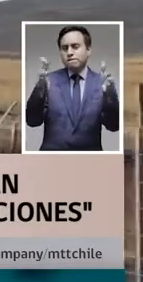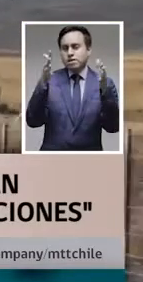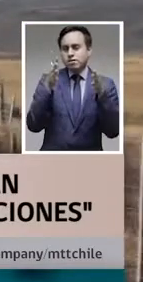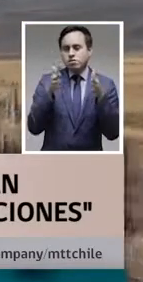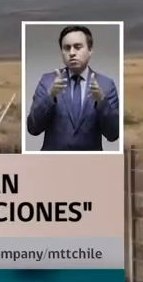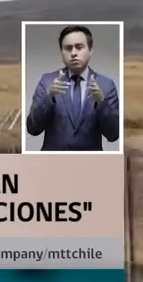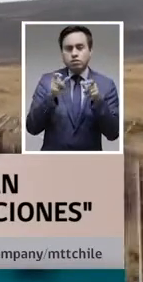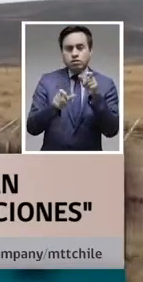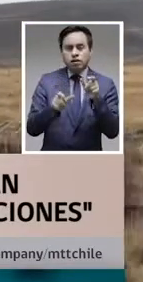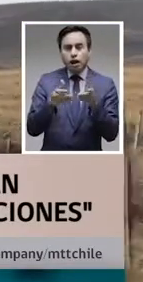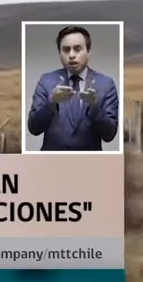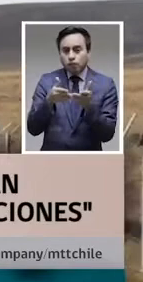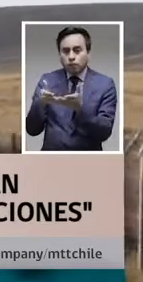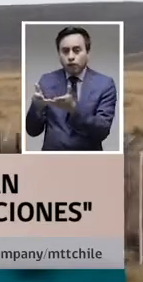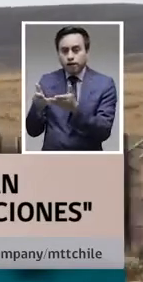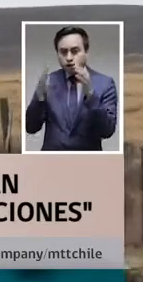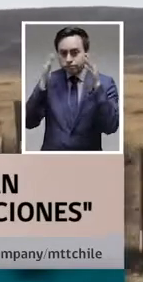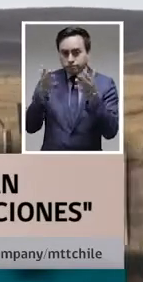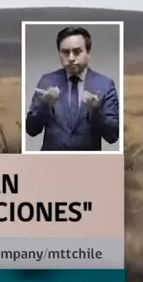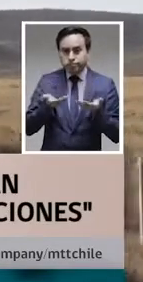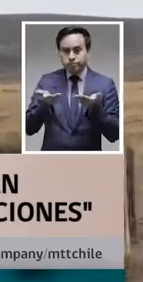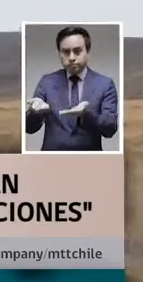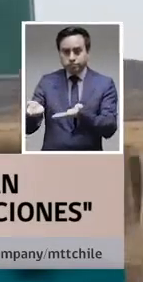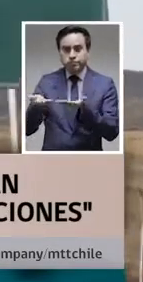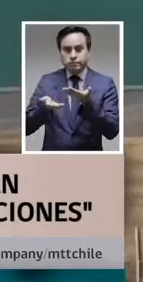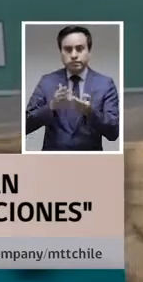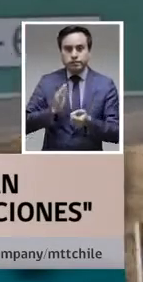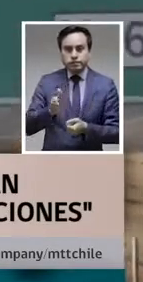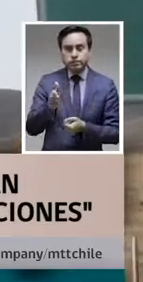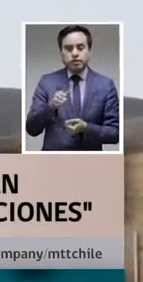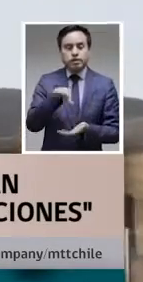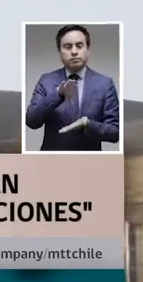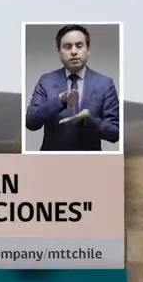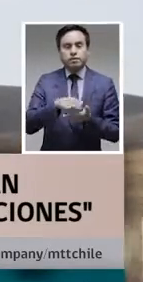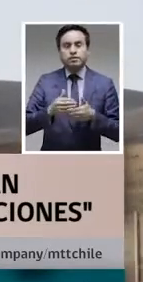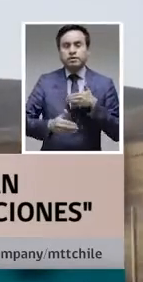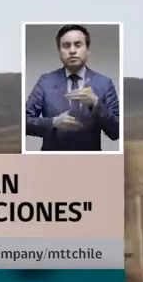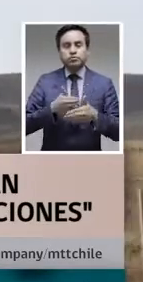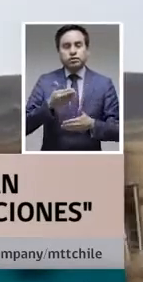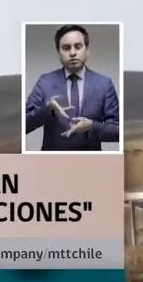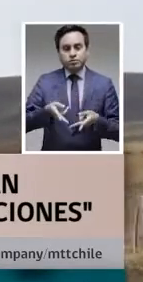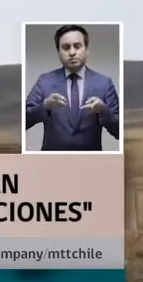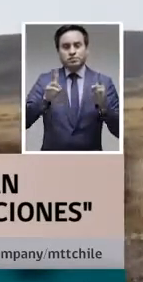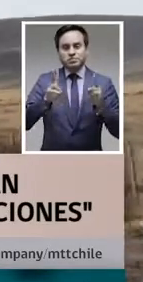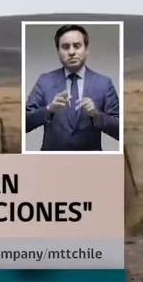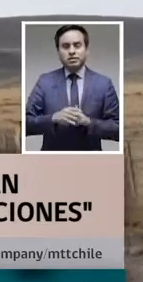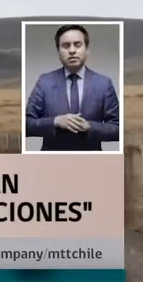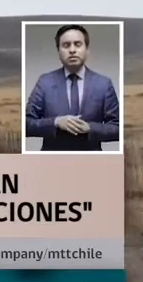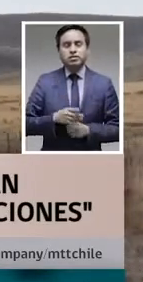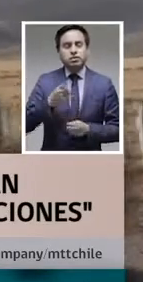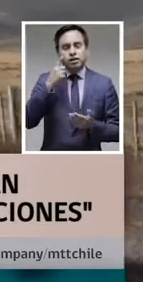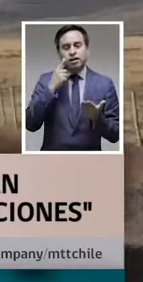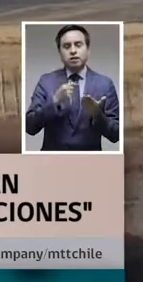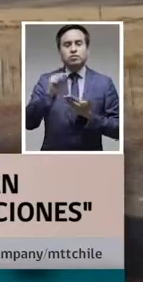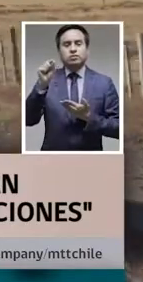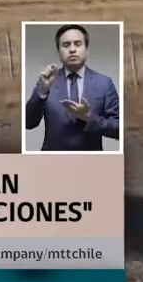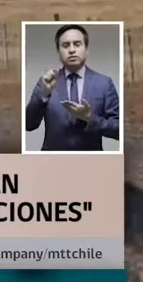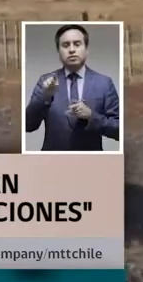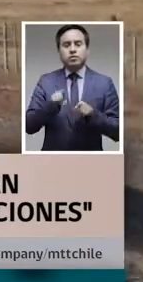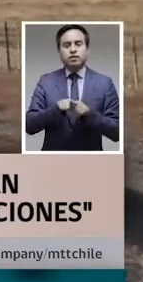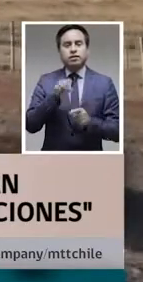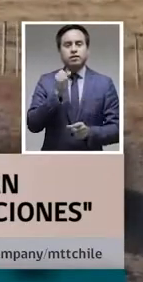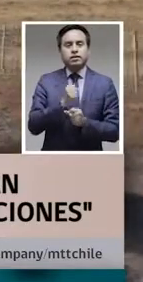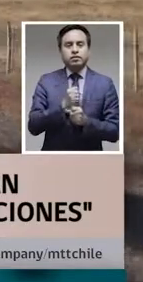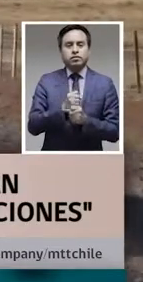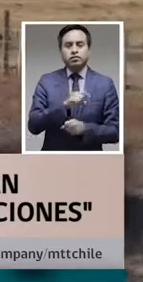necesidades de los puertos, y eso ha permitido también al país seguir funcionando. Así que nuestro reconocimiento y nuestro